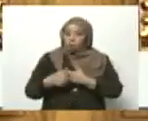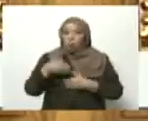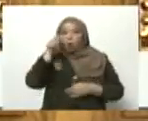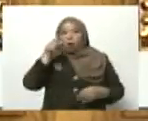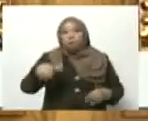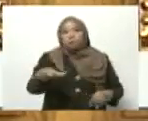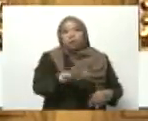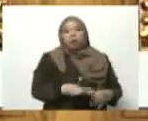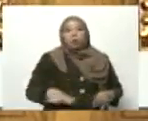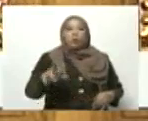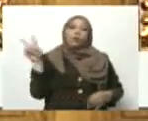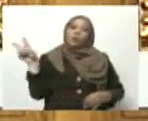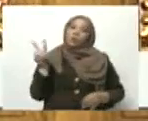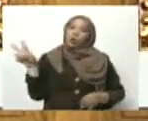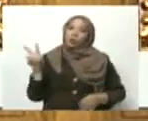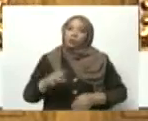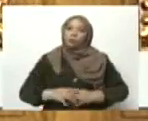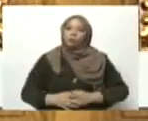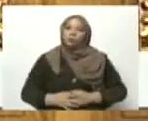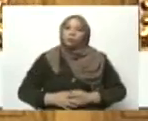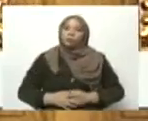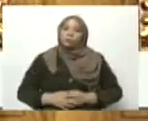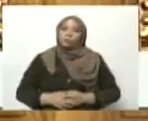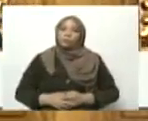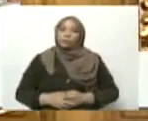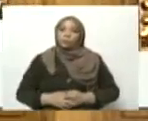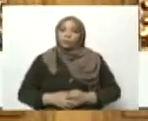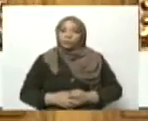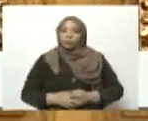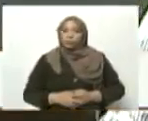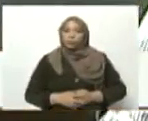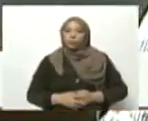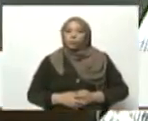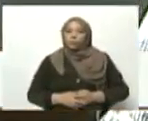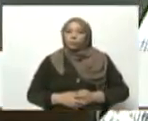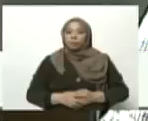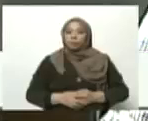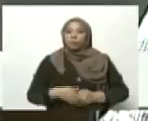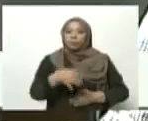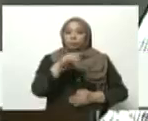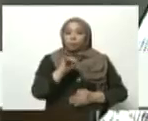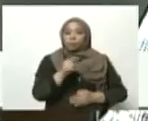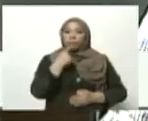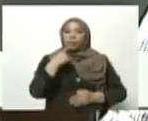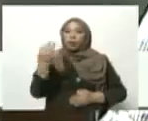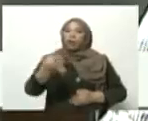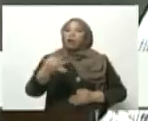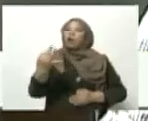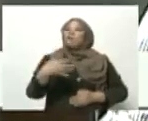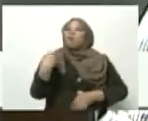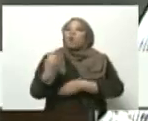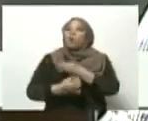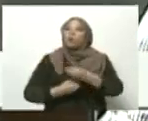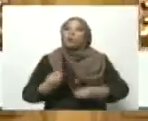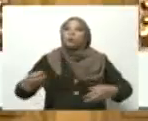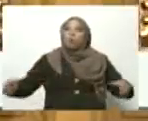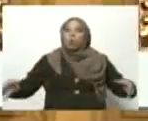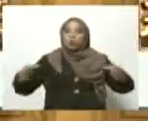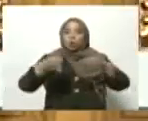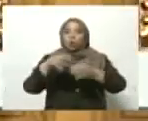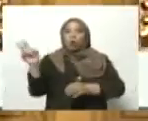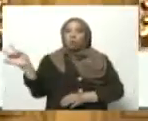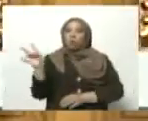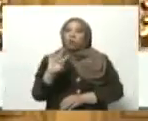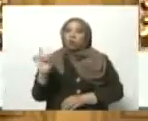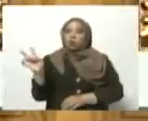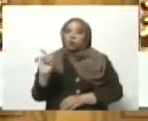venezolano. Y ocurrió no nada más por potencias imperiales, ¿verdad?, sino porque un grupo de